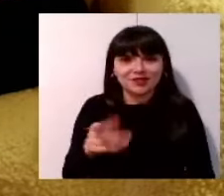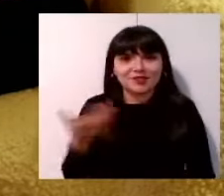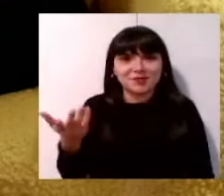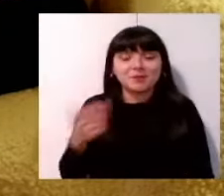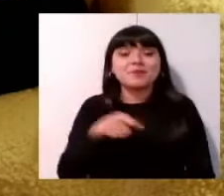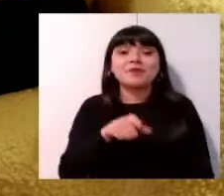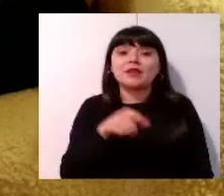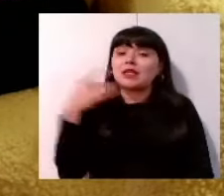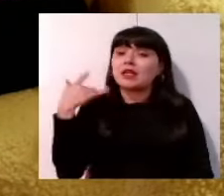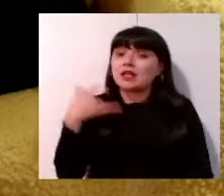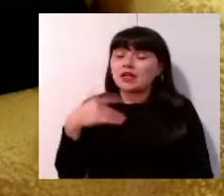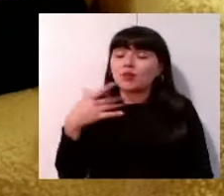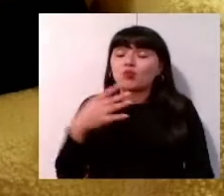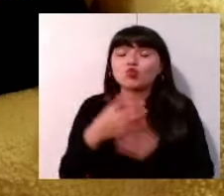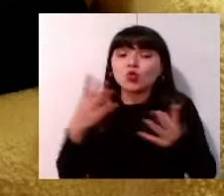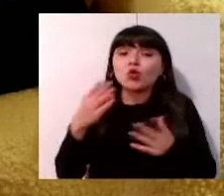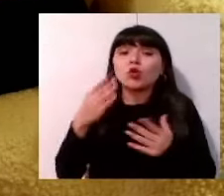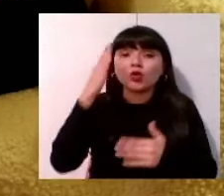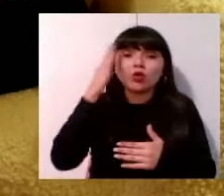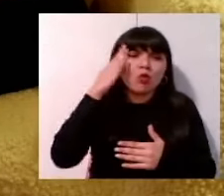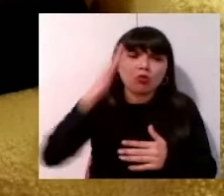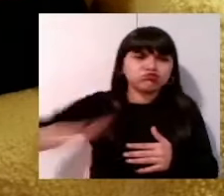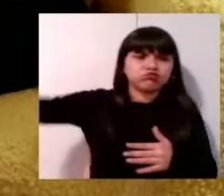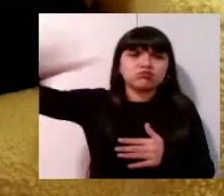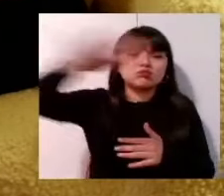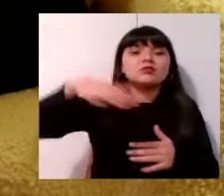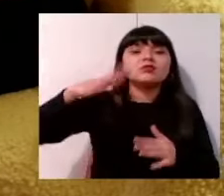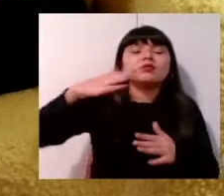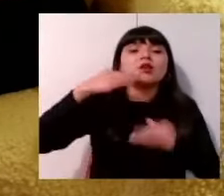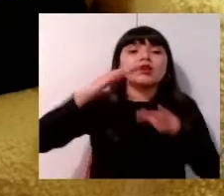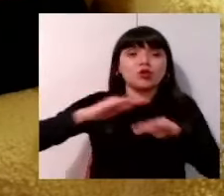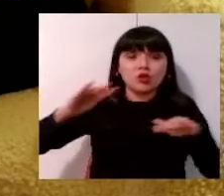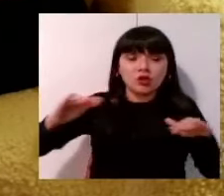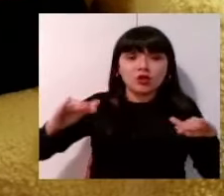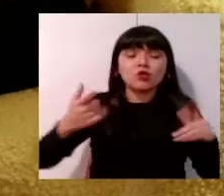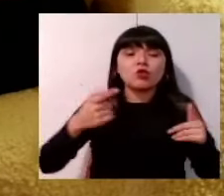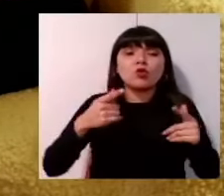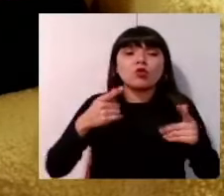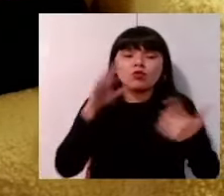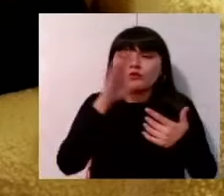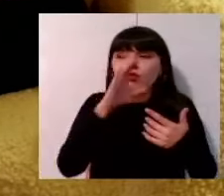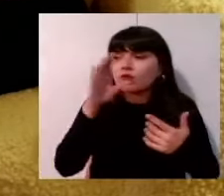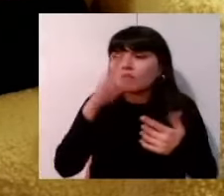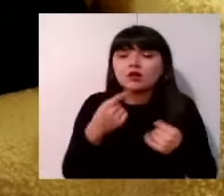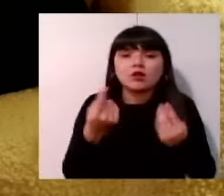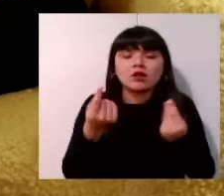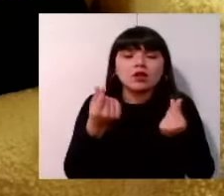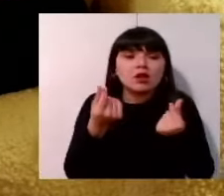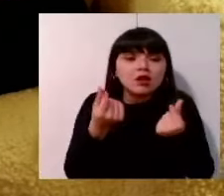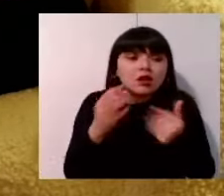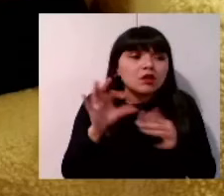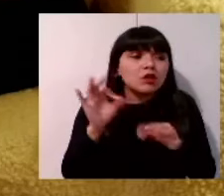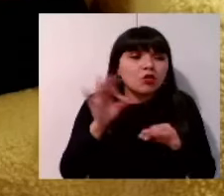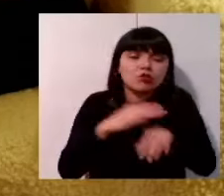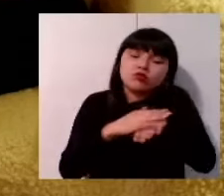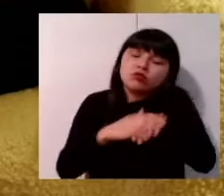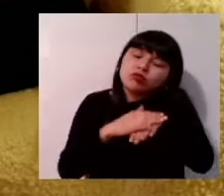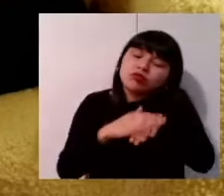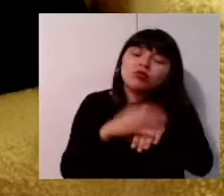estímulos sensoriales para quedarse dormidos. Algunos niños emiten un ruido y eso es propio de que ellos se están